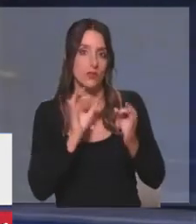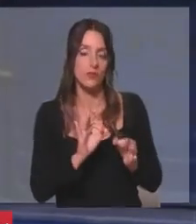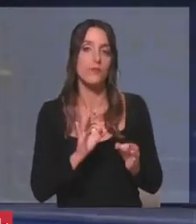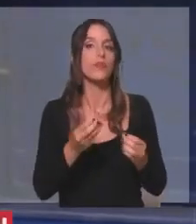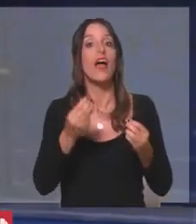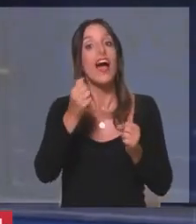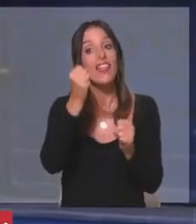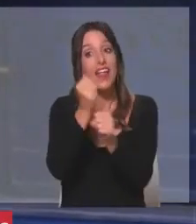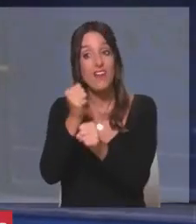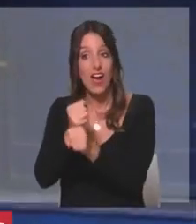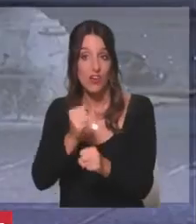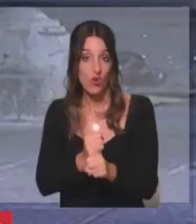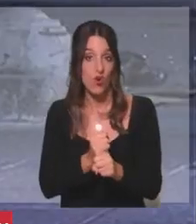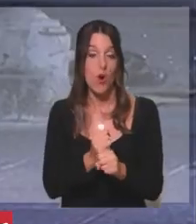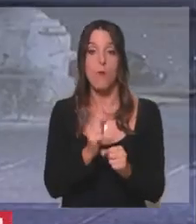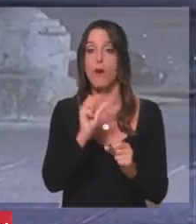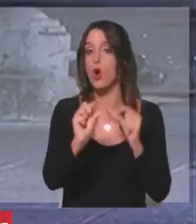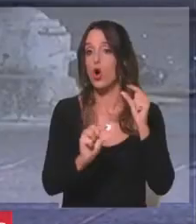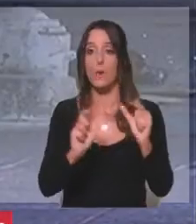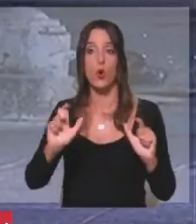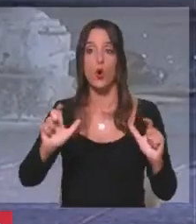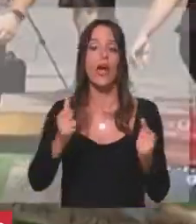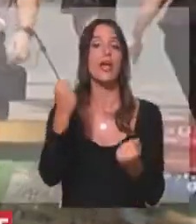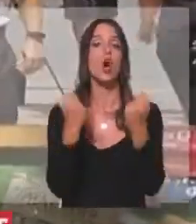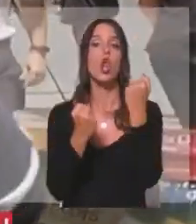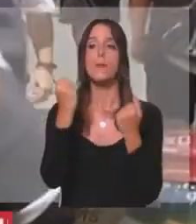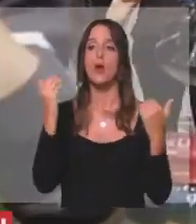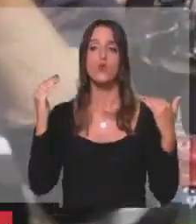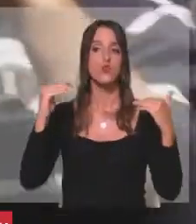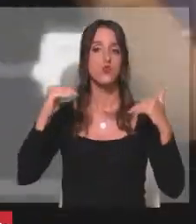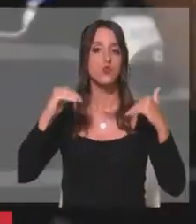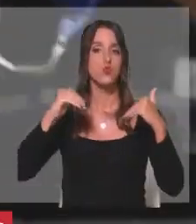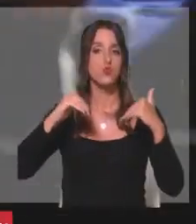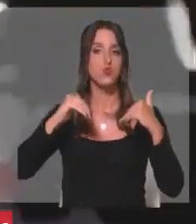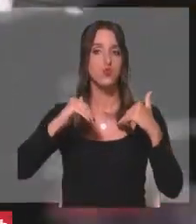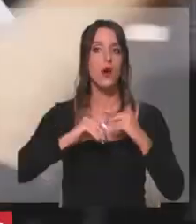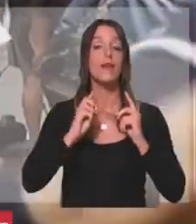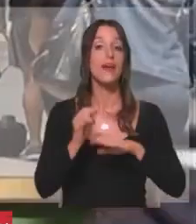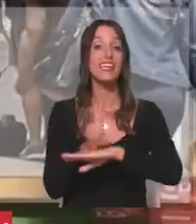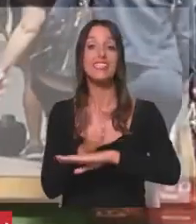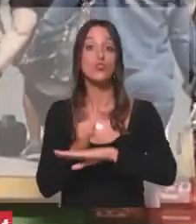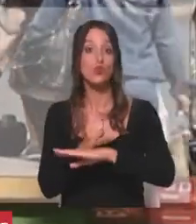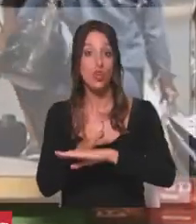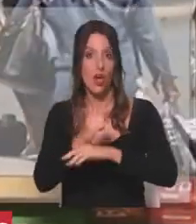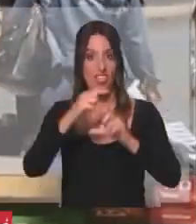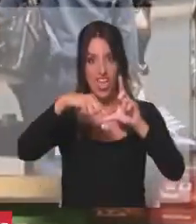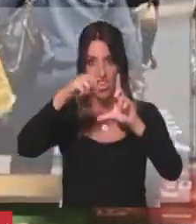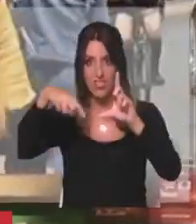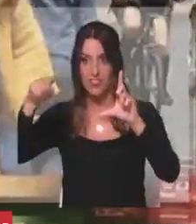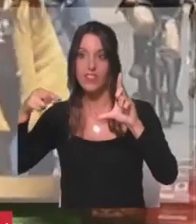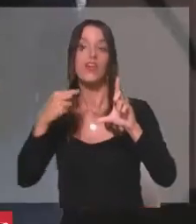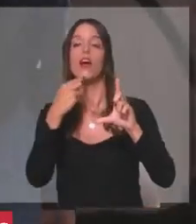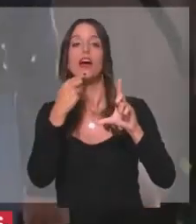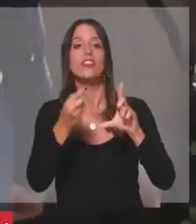en la actividad debido a la pandemia afectó la economía, al punto de que según el Instituto Nacional de Estadística, en